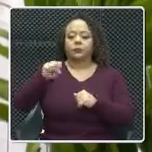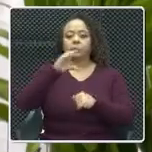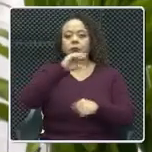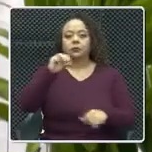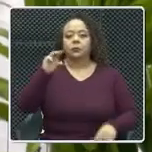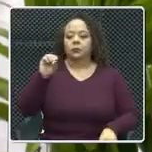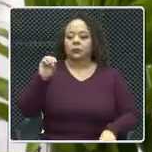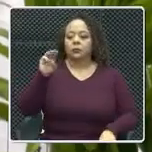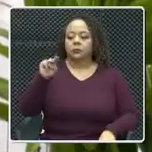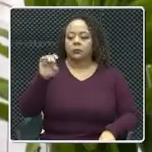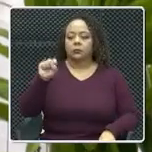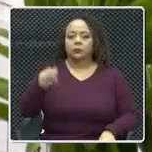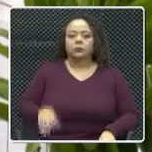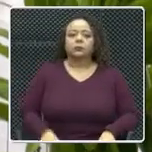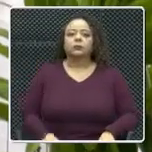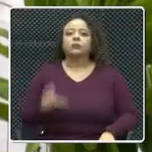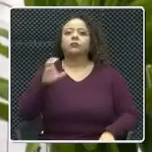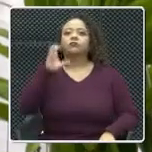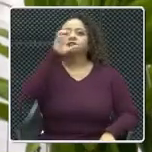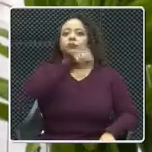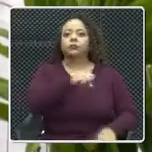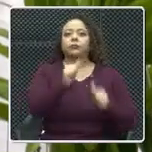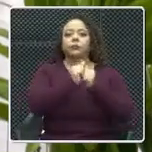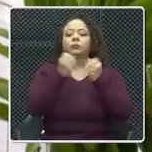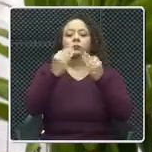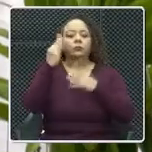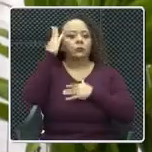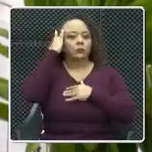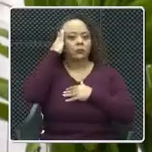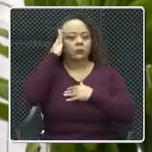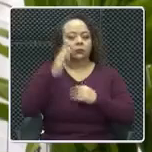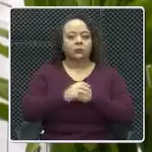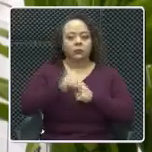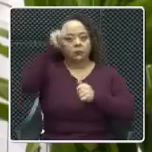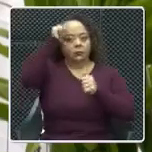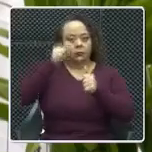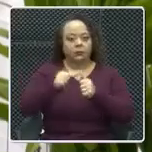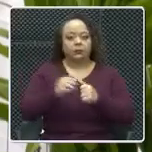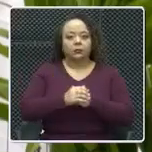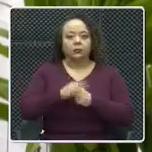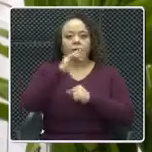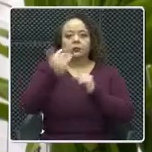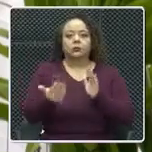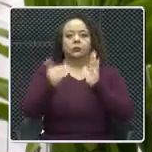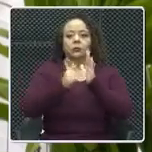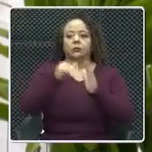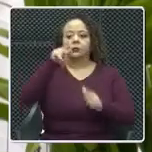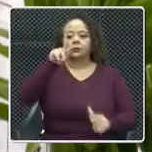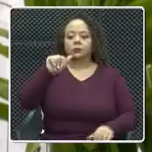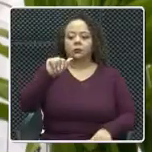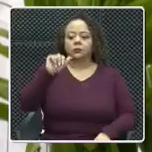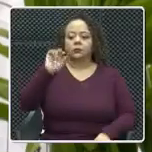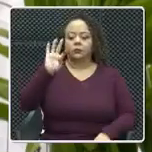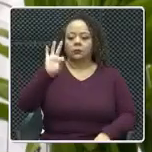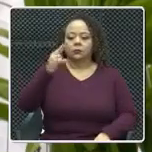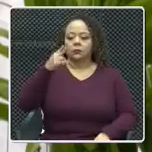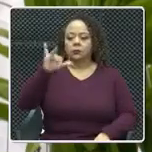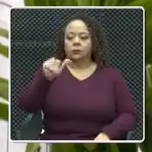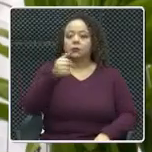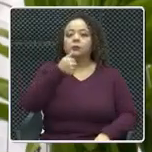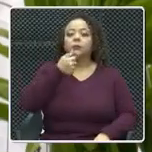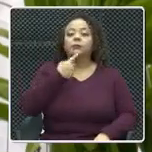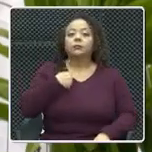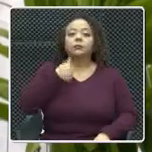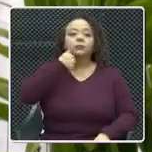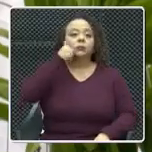OMS ha venido identificando con gran preocupación. Recordemos y retomemos lo que doña Katia Chacón nos dijo